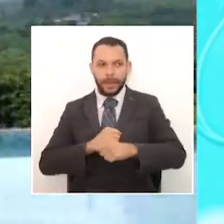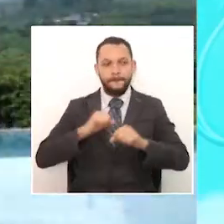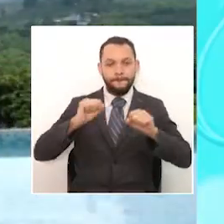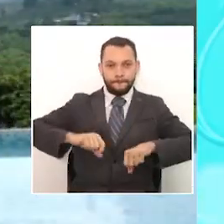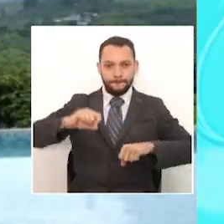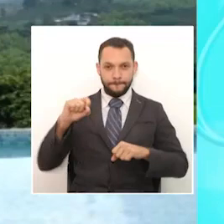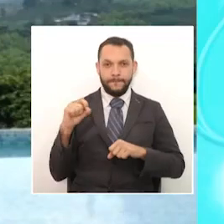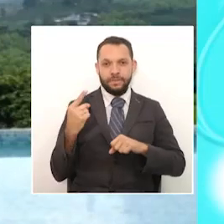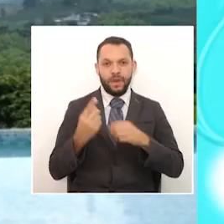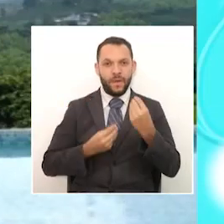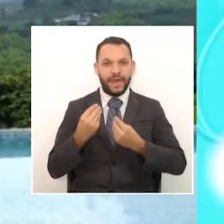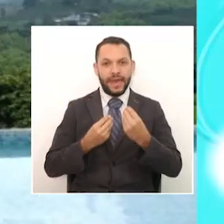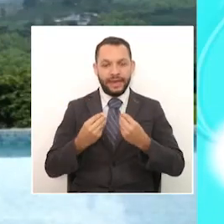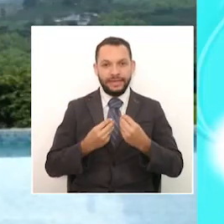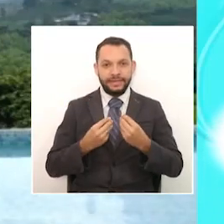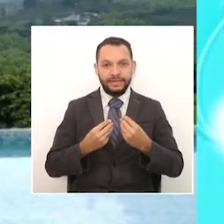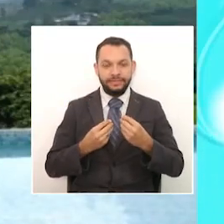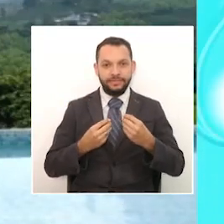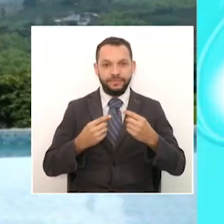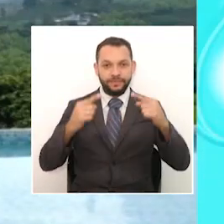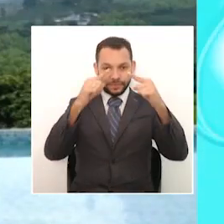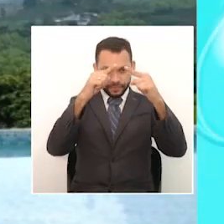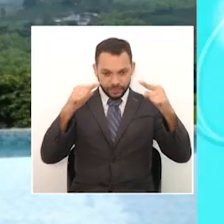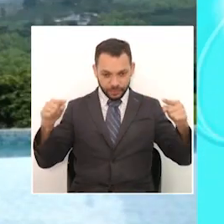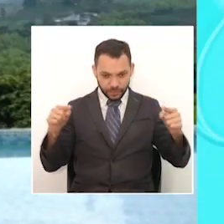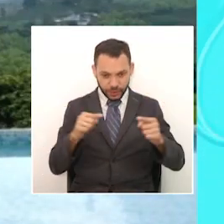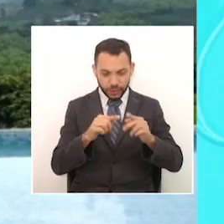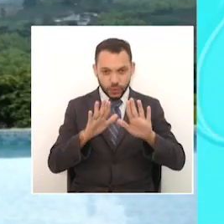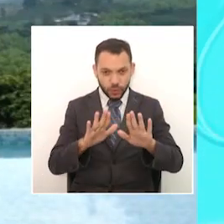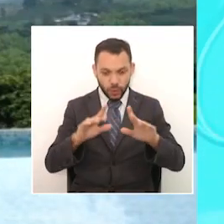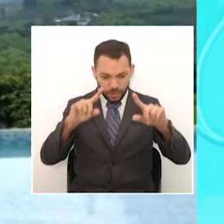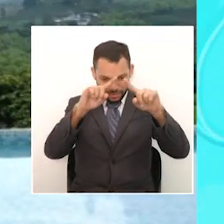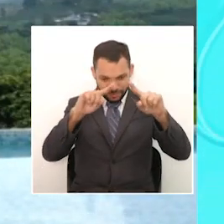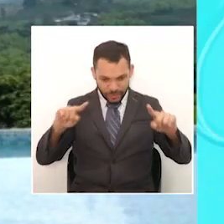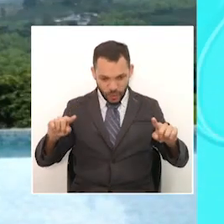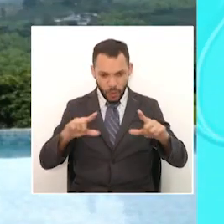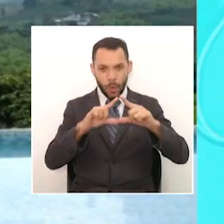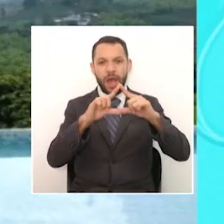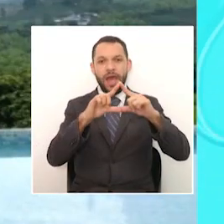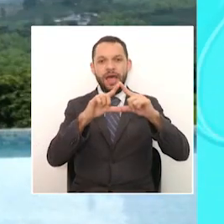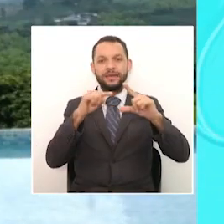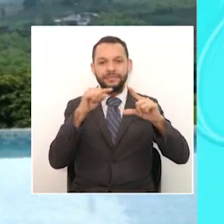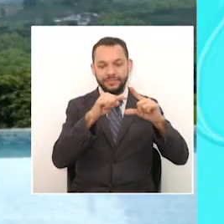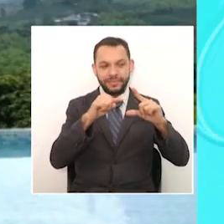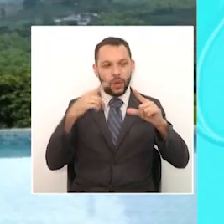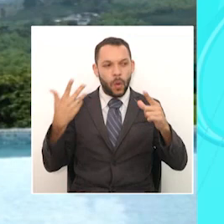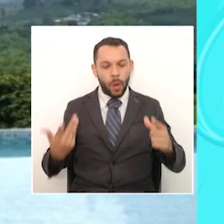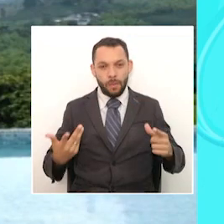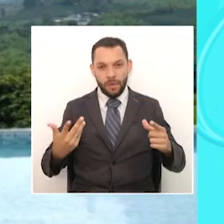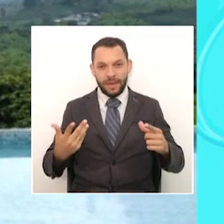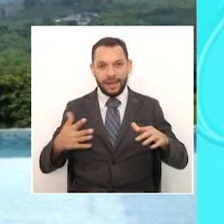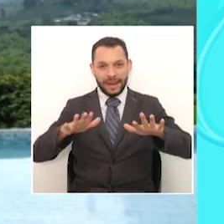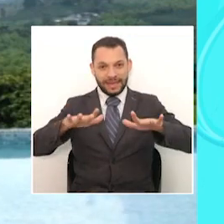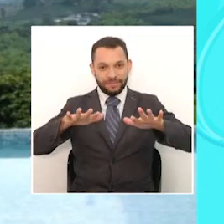es hacer un triángulo entre la cabeza, la corona de la cabeza y las manos.